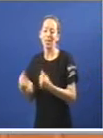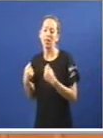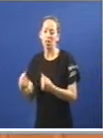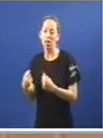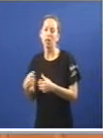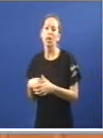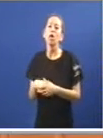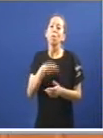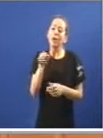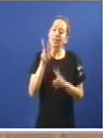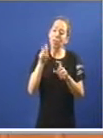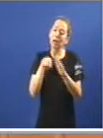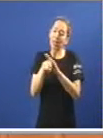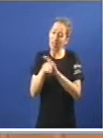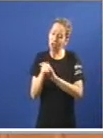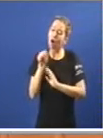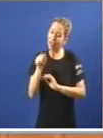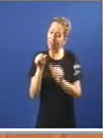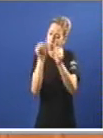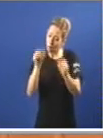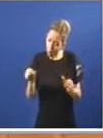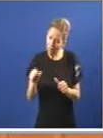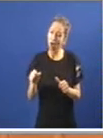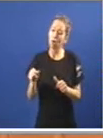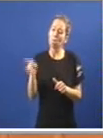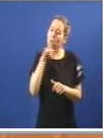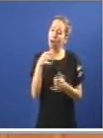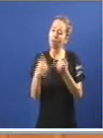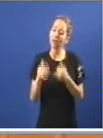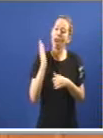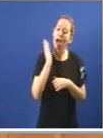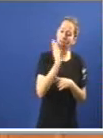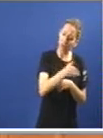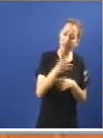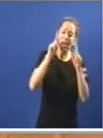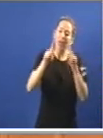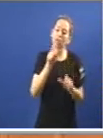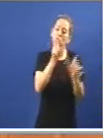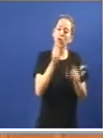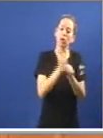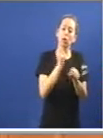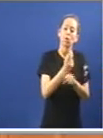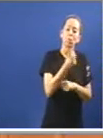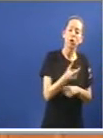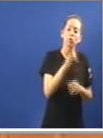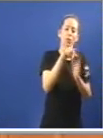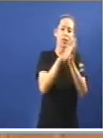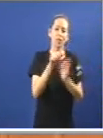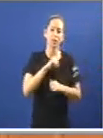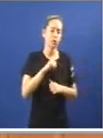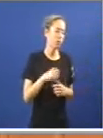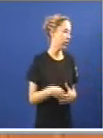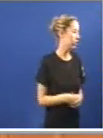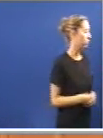gestión repercute cuando no hay personal suficiente cuando personal e precario cuando hay colapsos candi listas de esperas e mentres